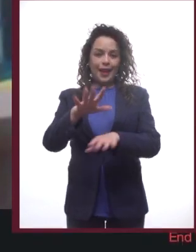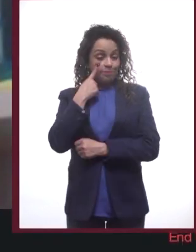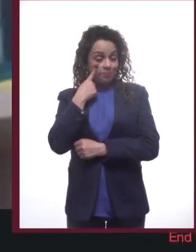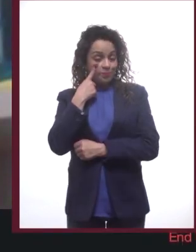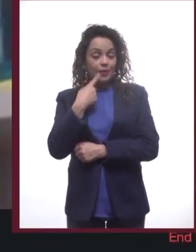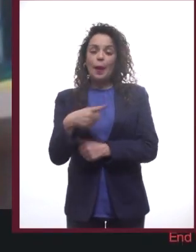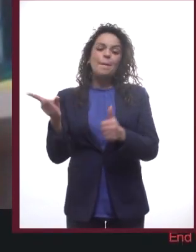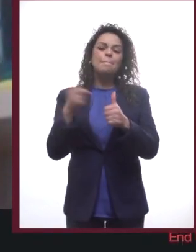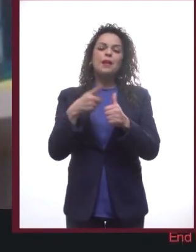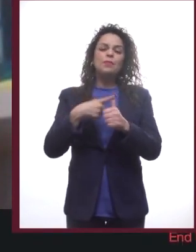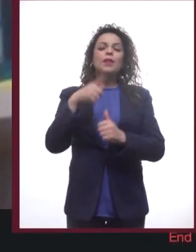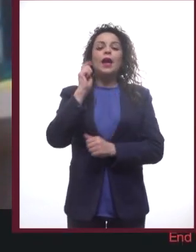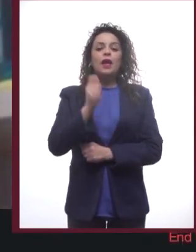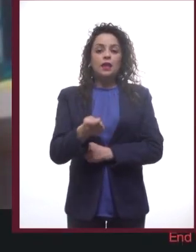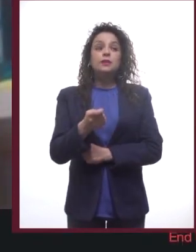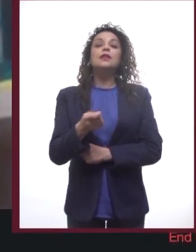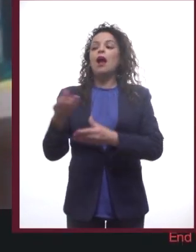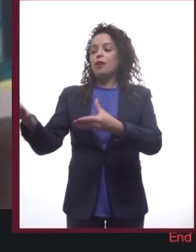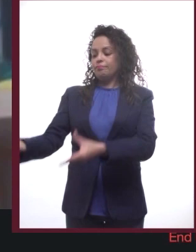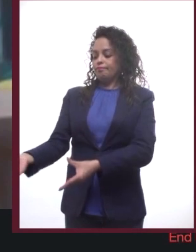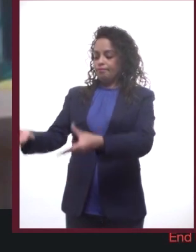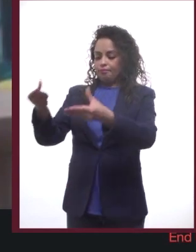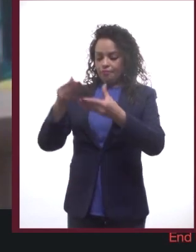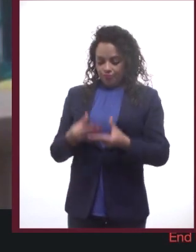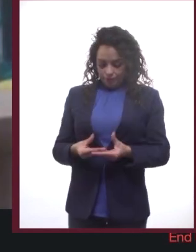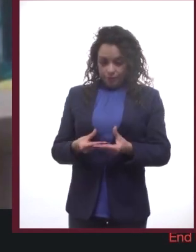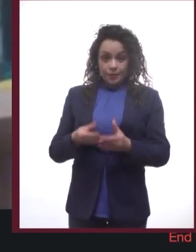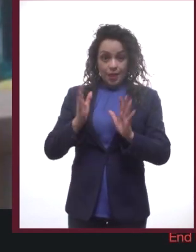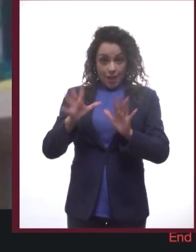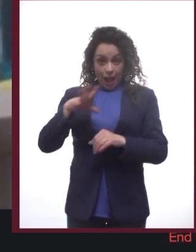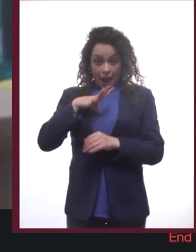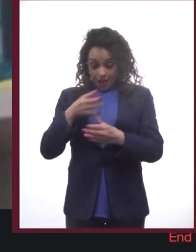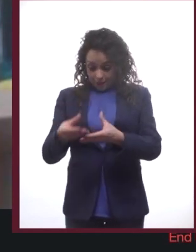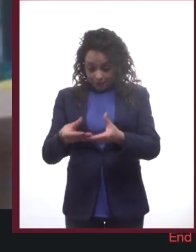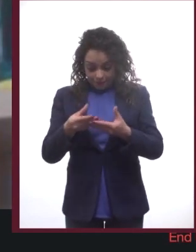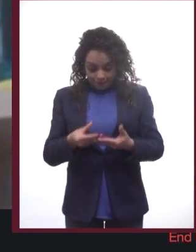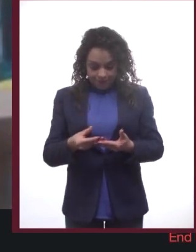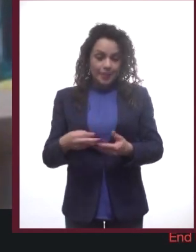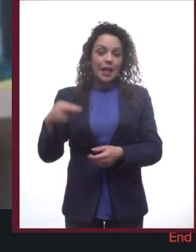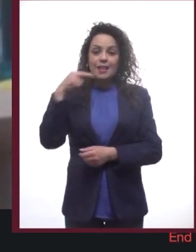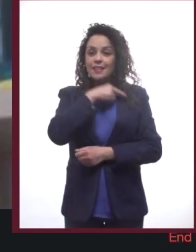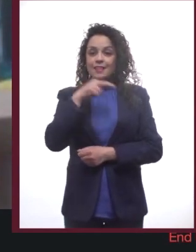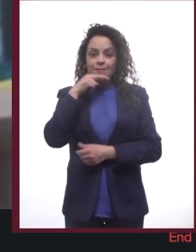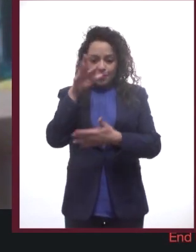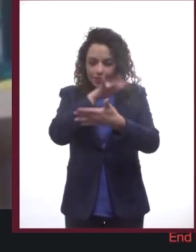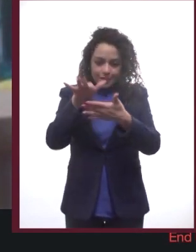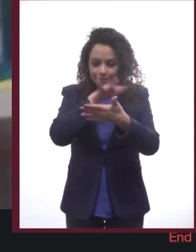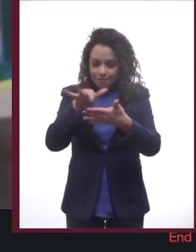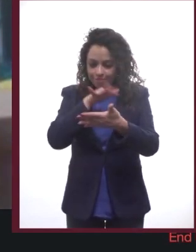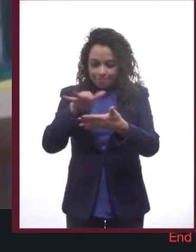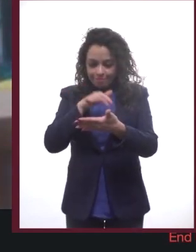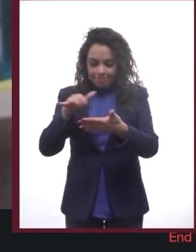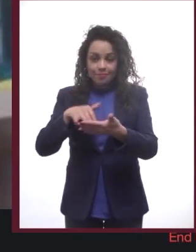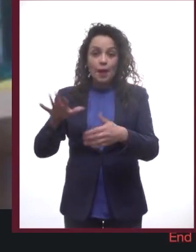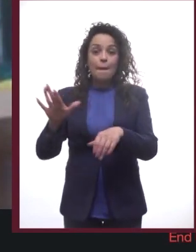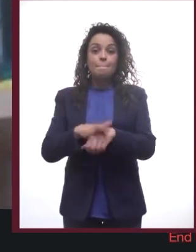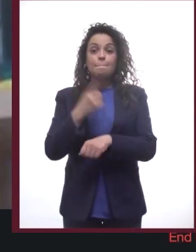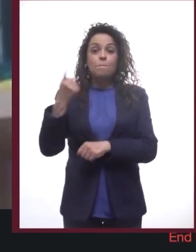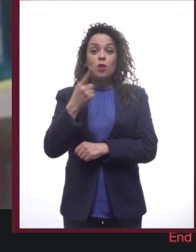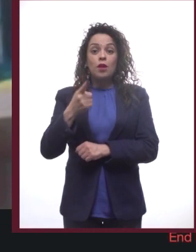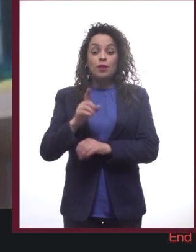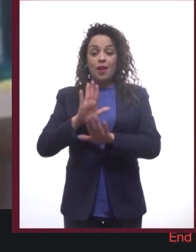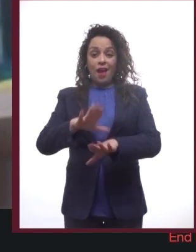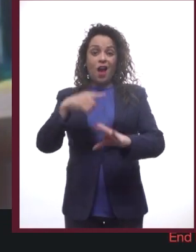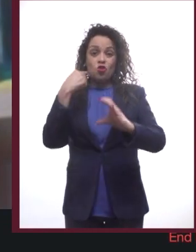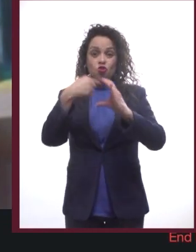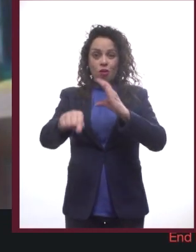Pues miren, lo primero es justo eso, recibir un manuscrito. Ya que uno tiene el manuscrito, inmediatamente se pone a leerlo, porque si uno lo